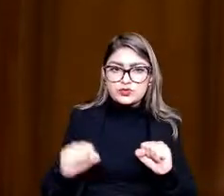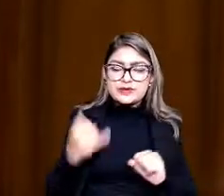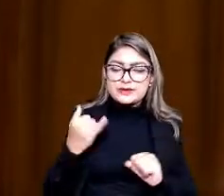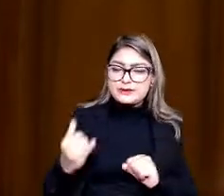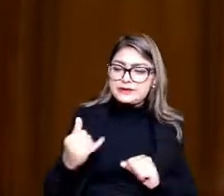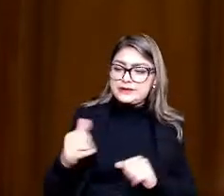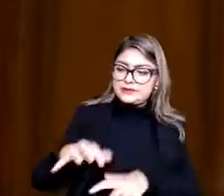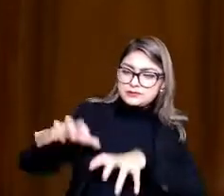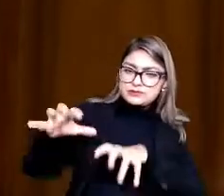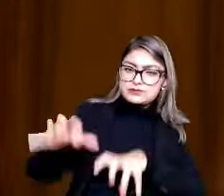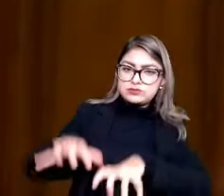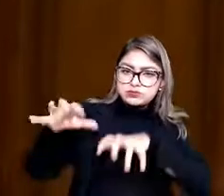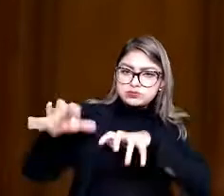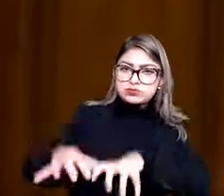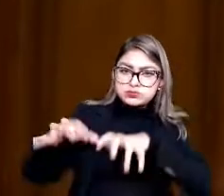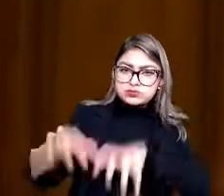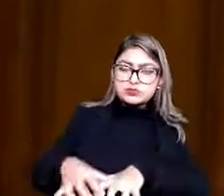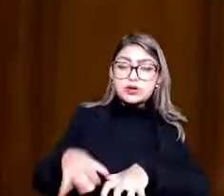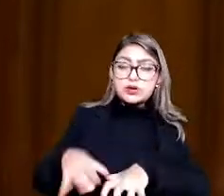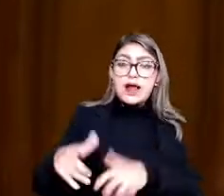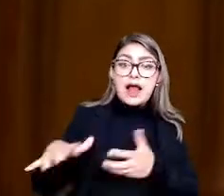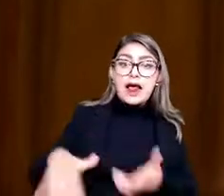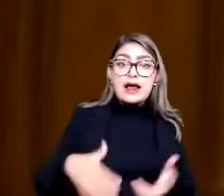lluvias, la carretera